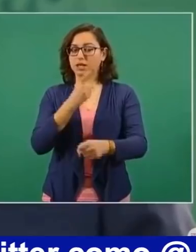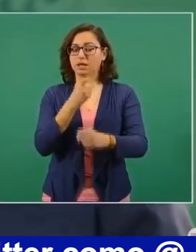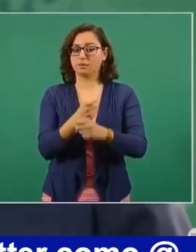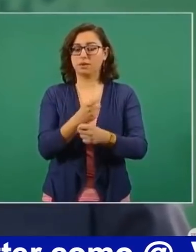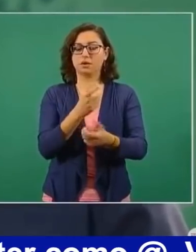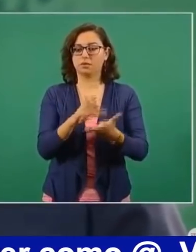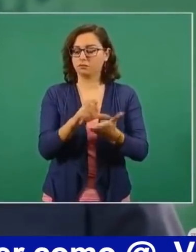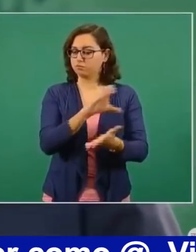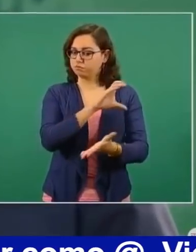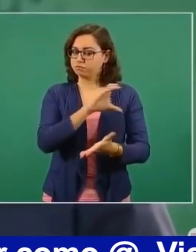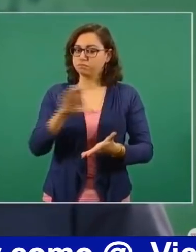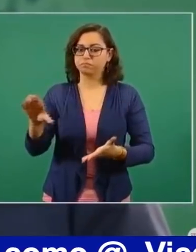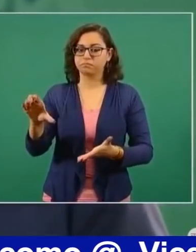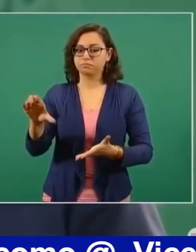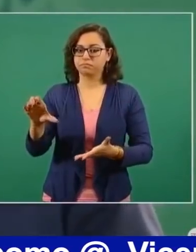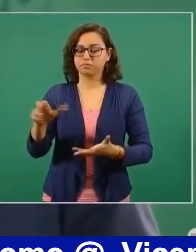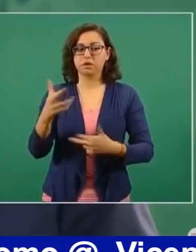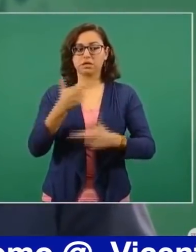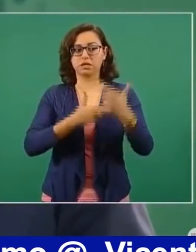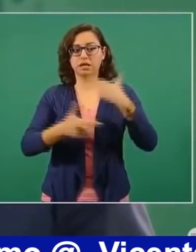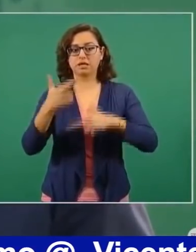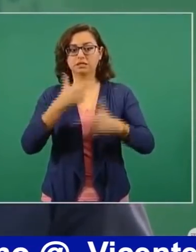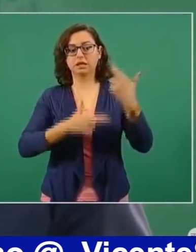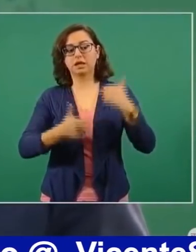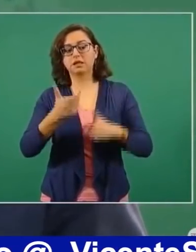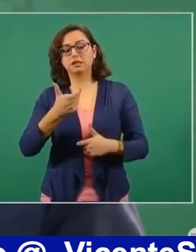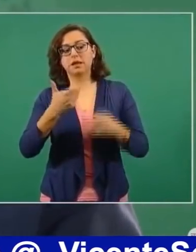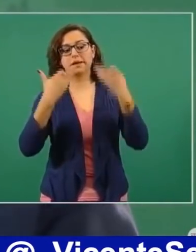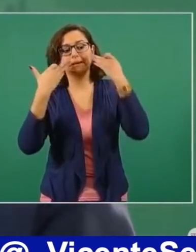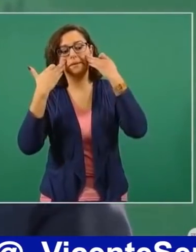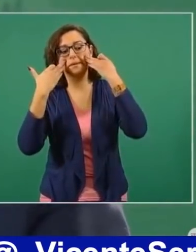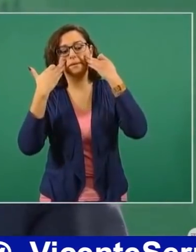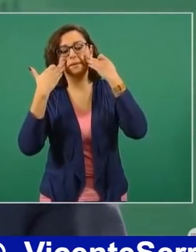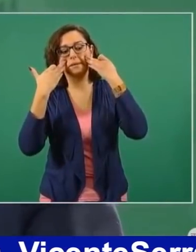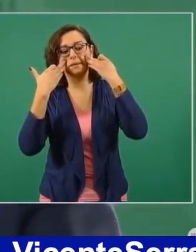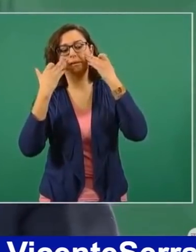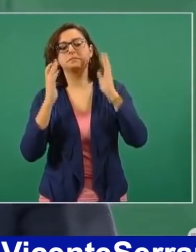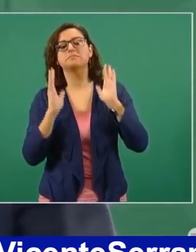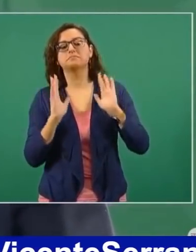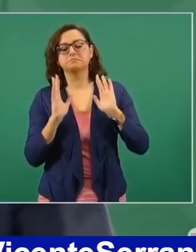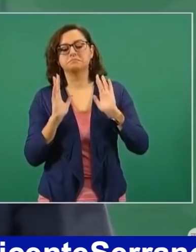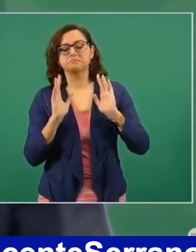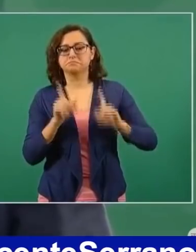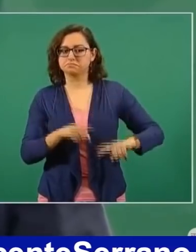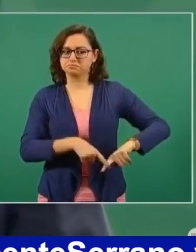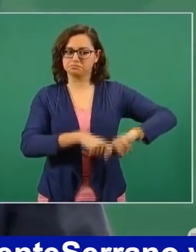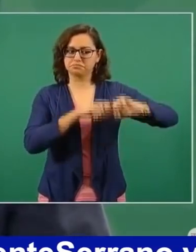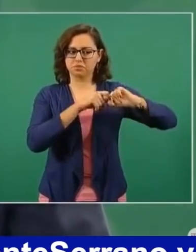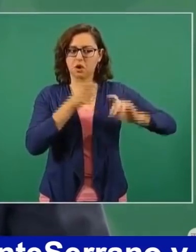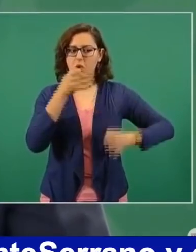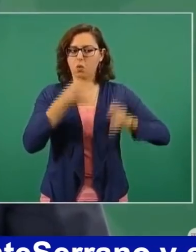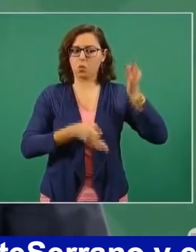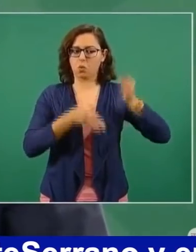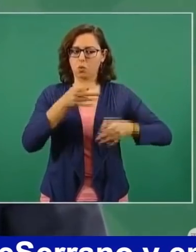la reparación del daño, a que se devuelva los 216